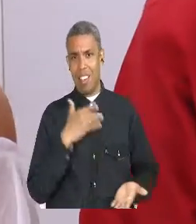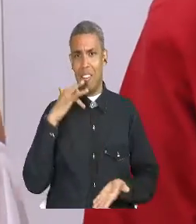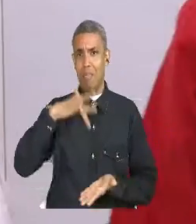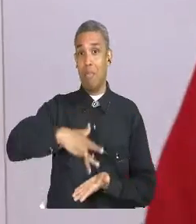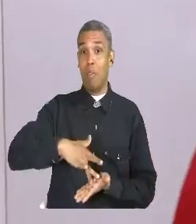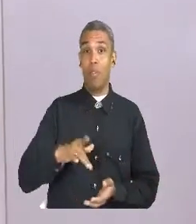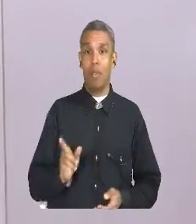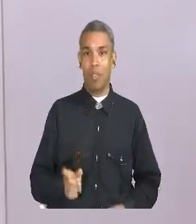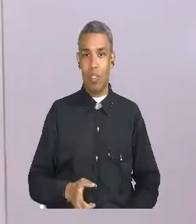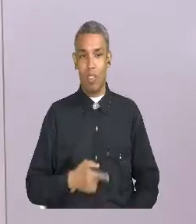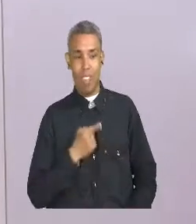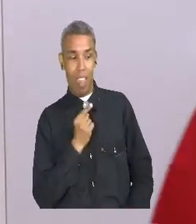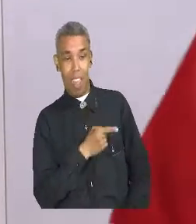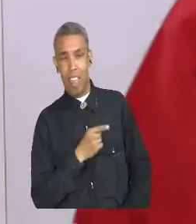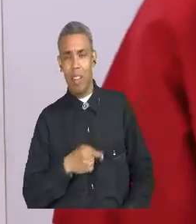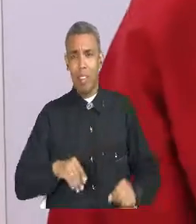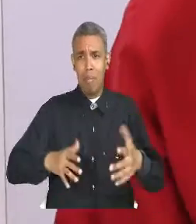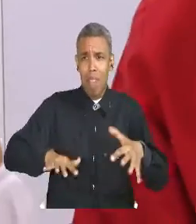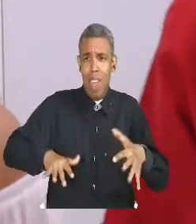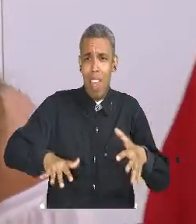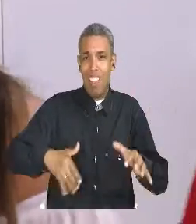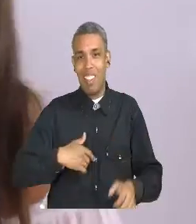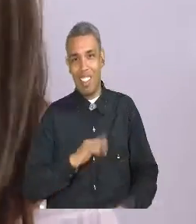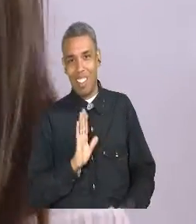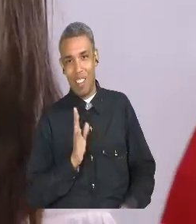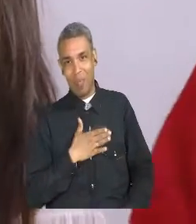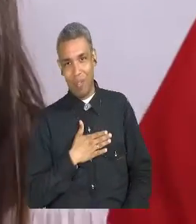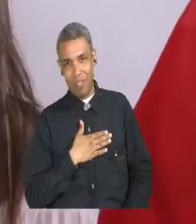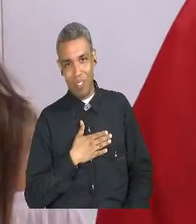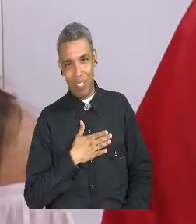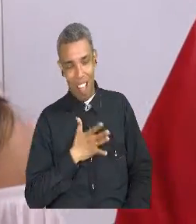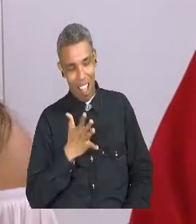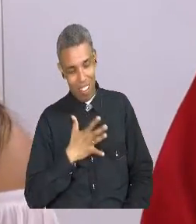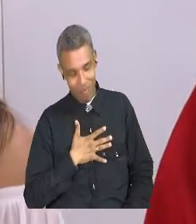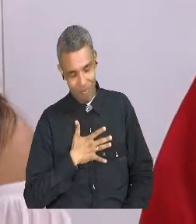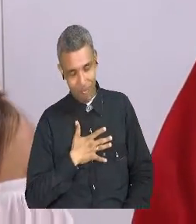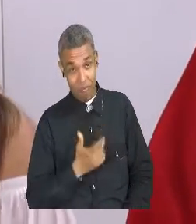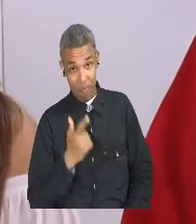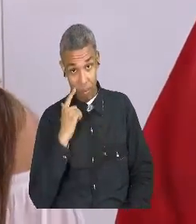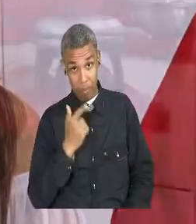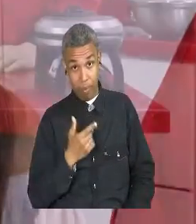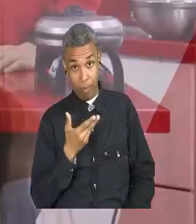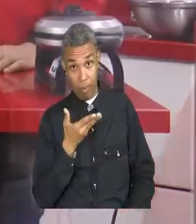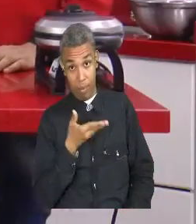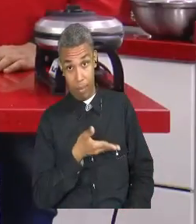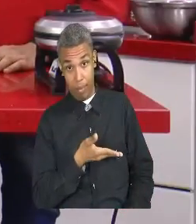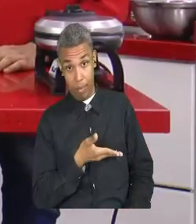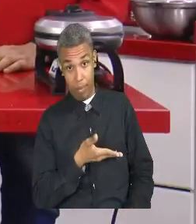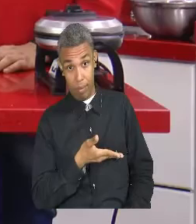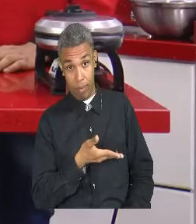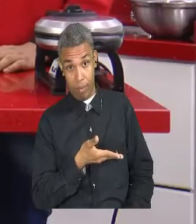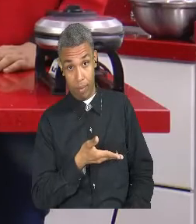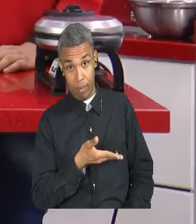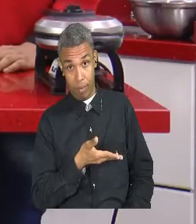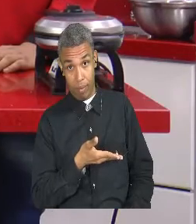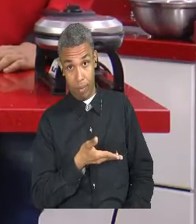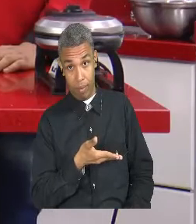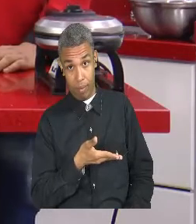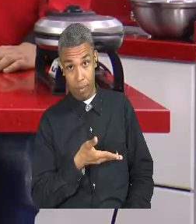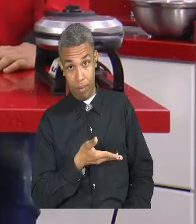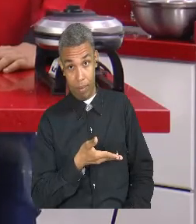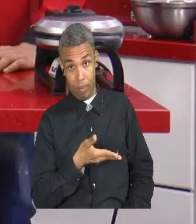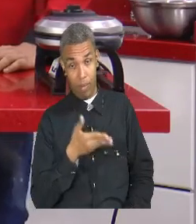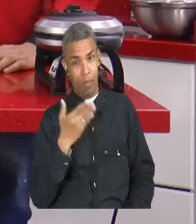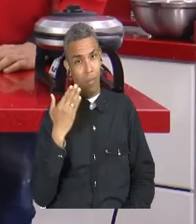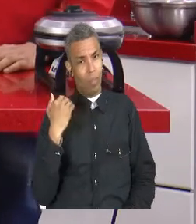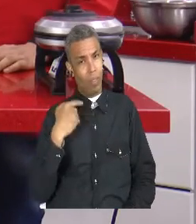timidez tremenda, caramba, sí. Pero bueno. Bueno, Jenny, es una mujer que ya ha sido conocida, como hablábamos ahorita detrás de cámara,